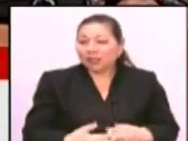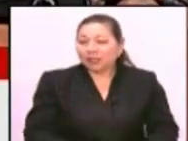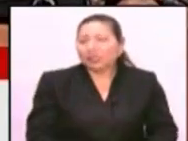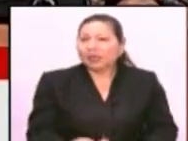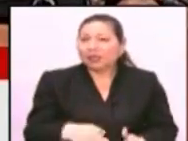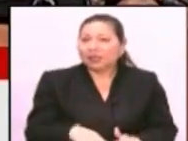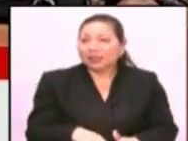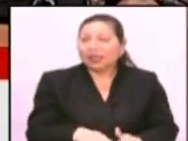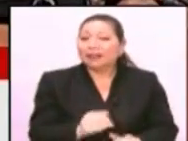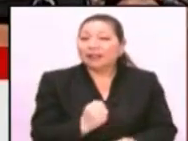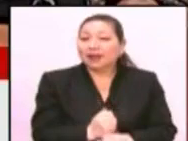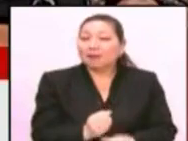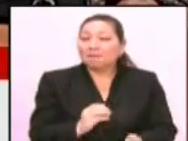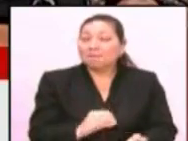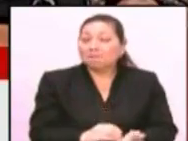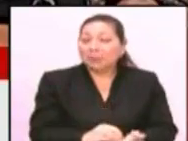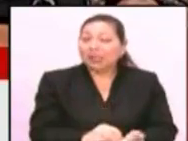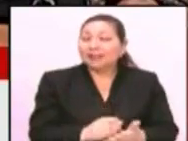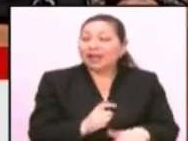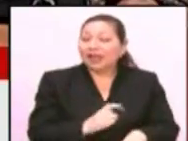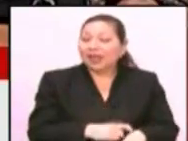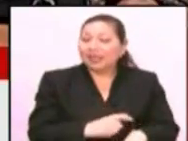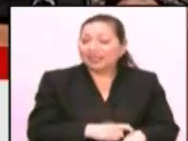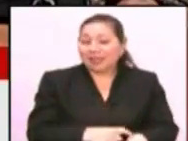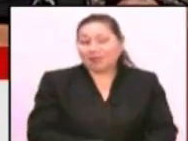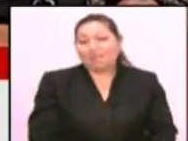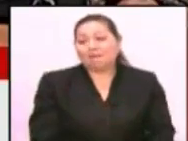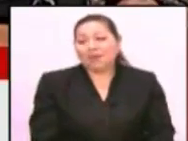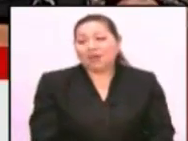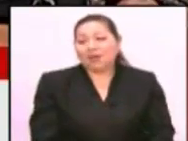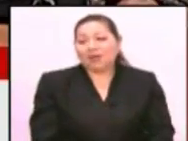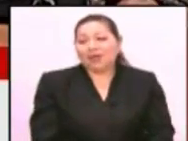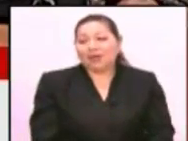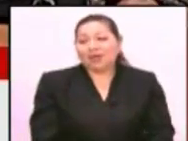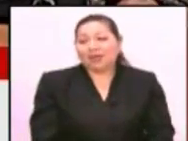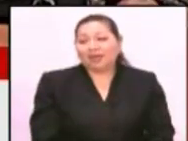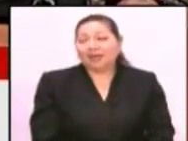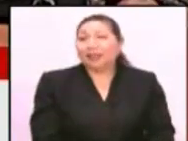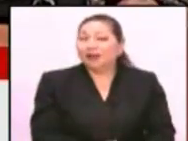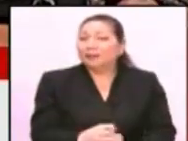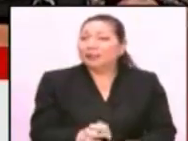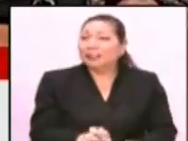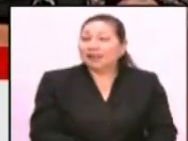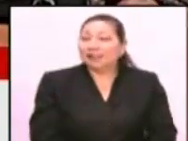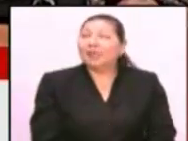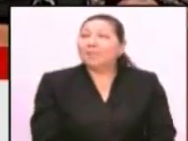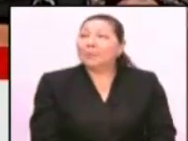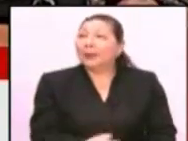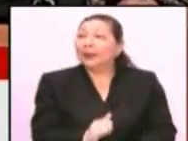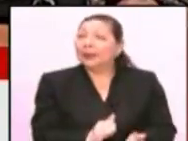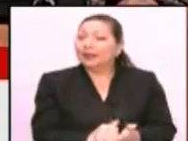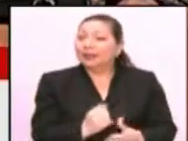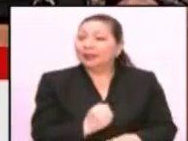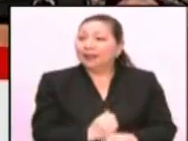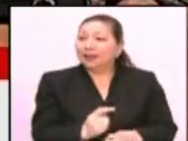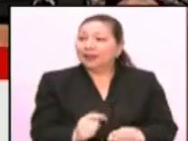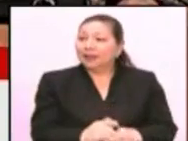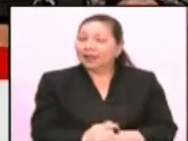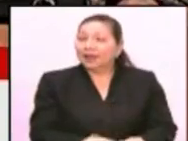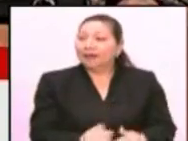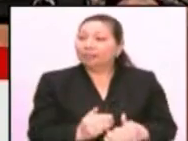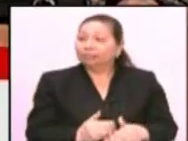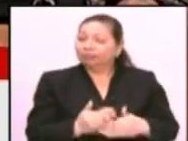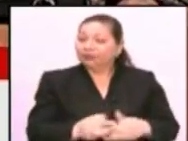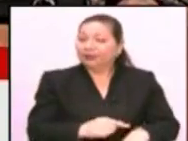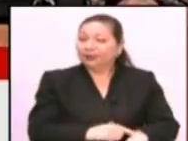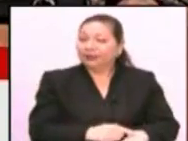los internos trabajen más, que tengan más tiempo en los talleres. Y eso es lo que, por ejemplo, queremos hacer, ¿no? Para aquel que trabaje en talleres, ampliar